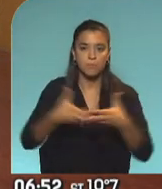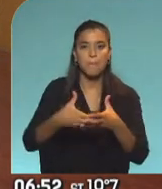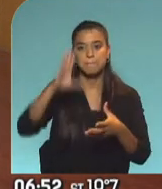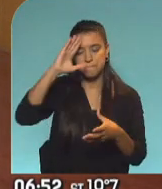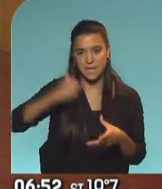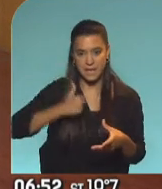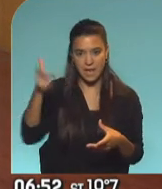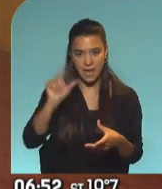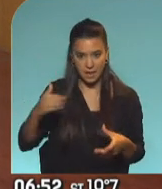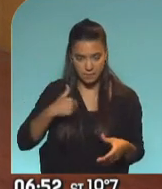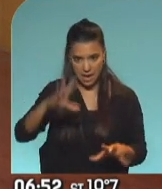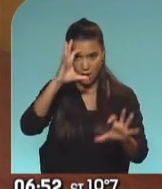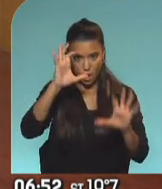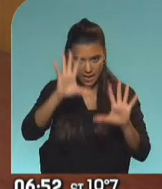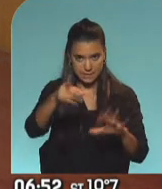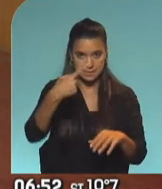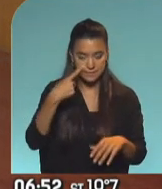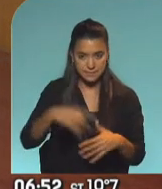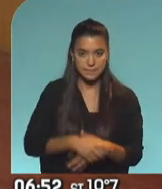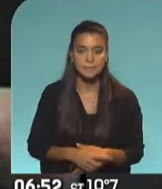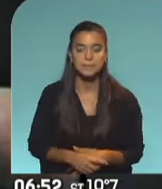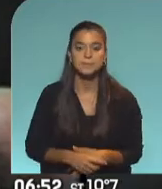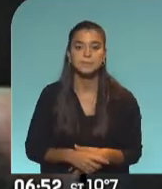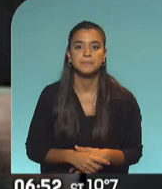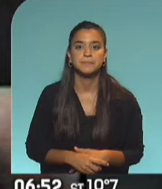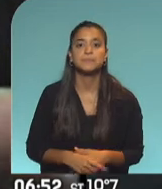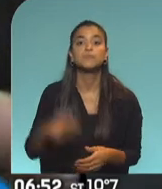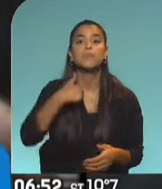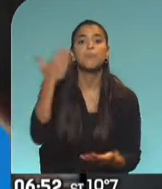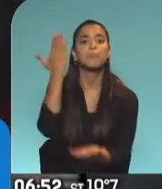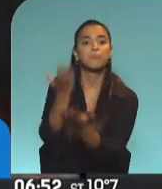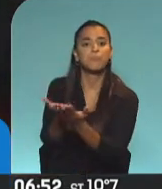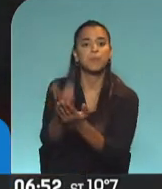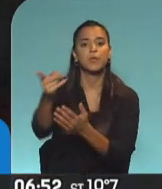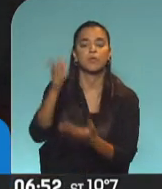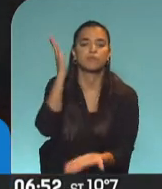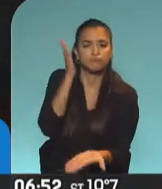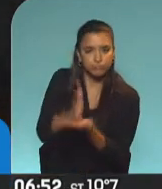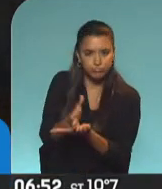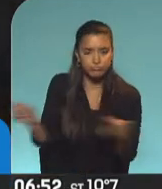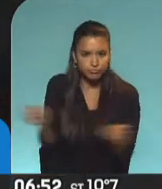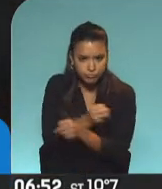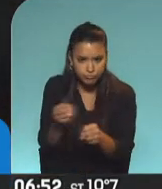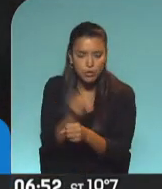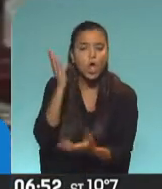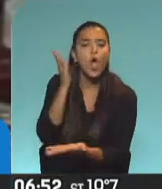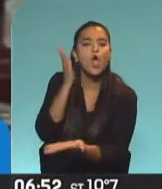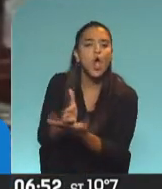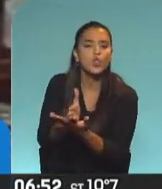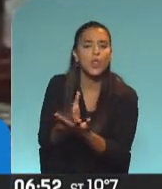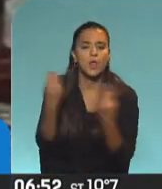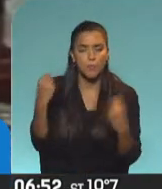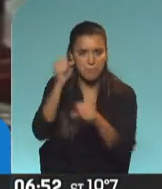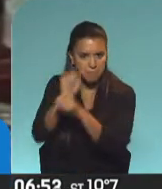la República Argentina. Lo recordamos así. Y solicito que al fallar en definitiva se los condene a las siguientes